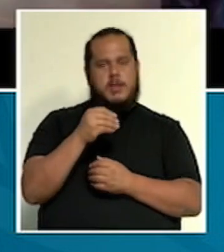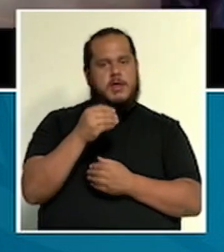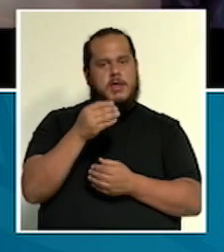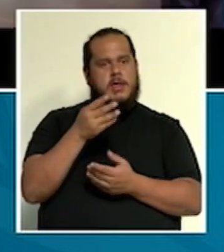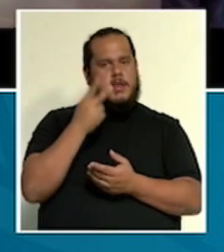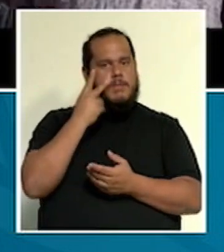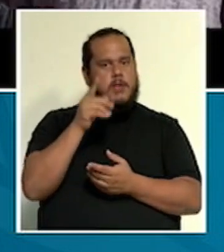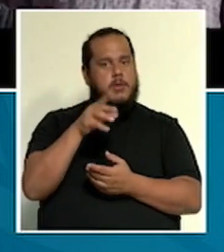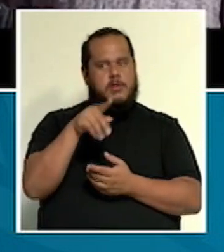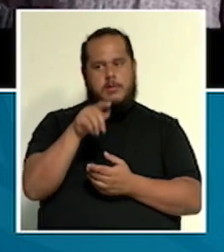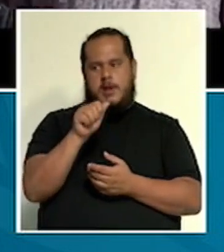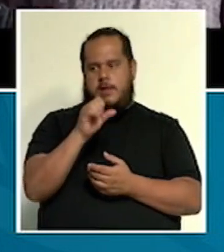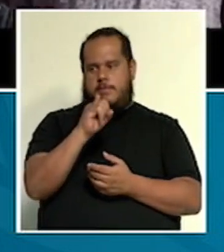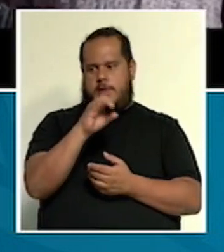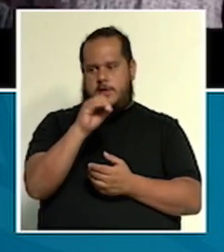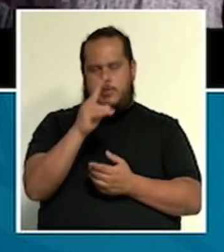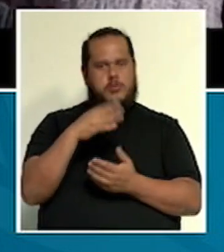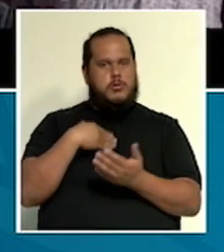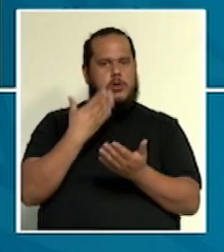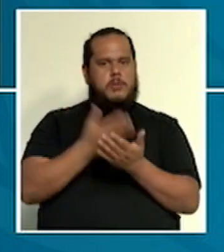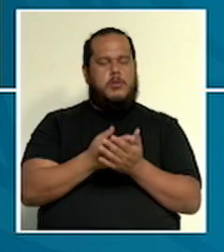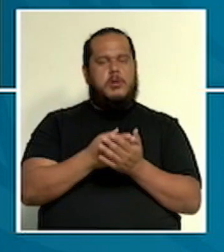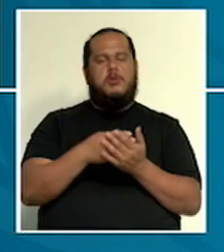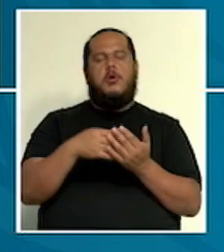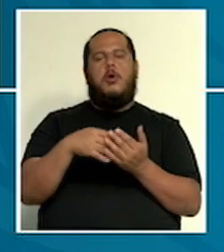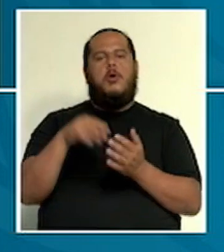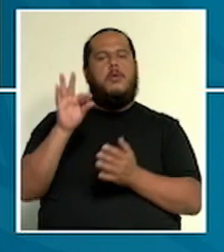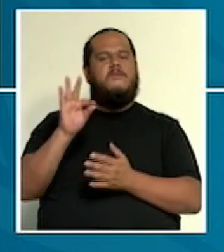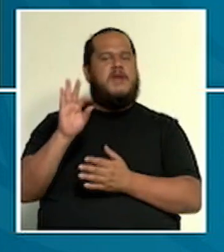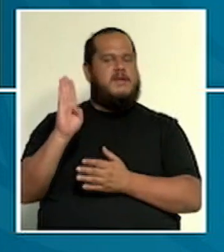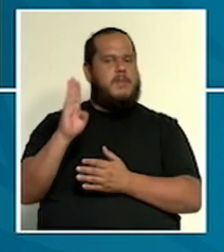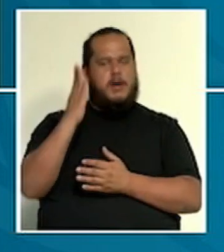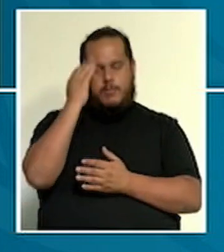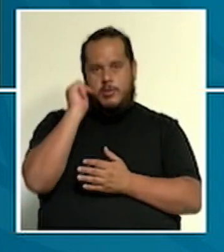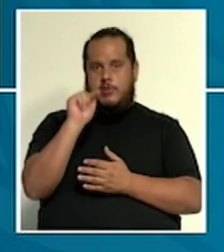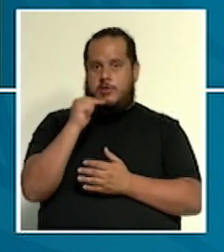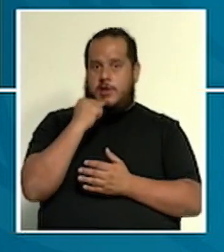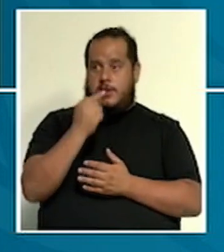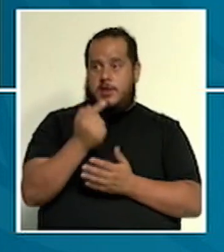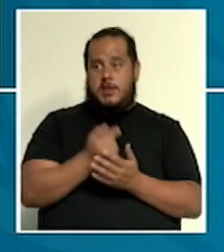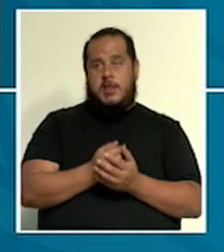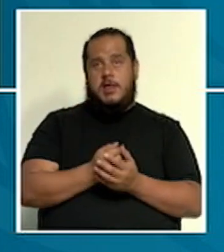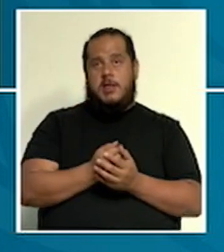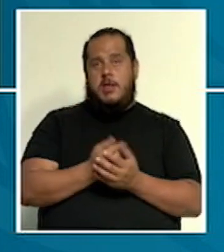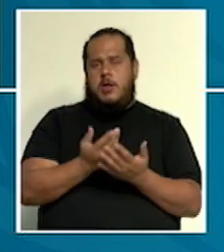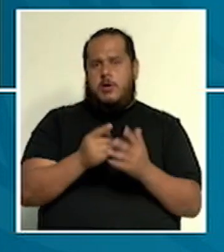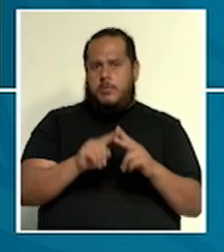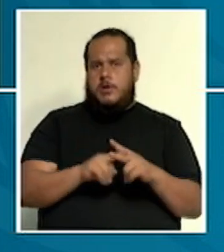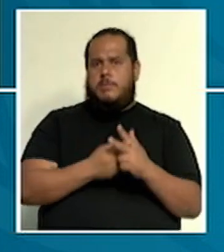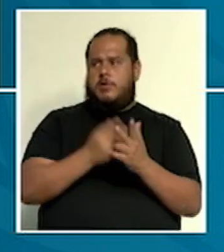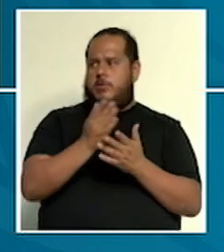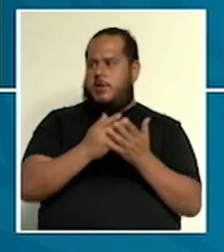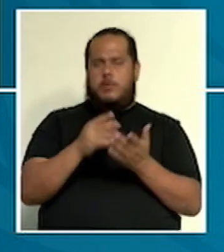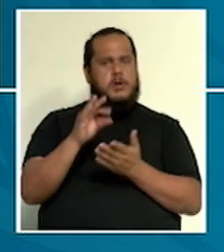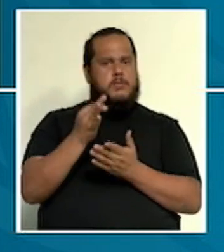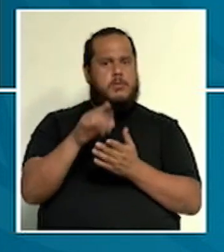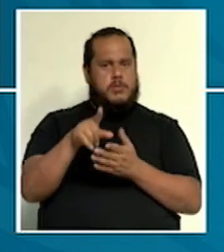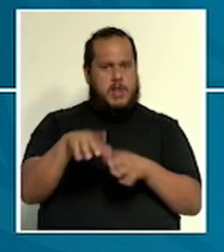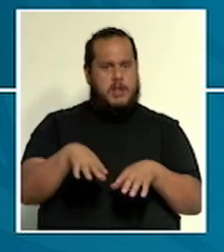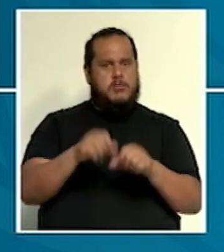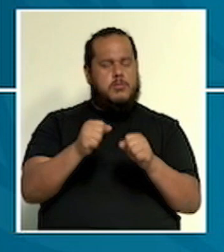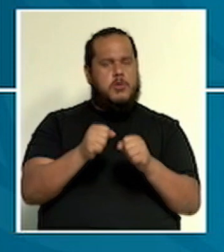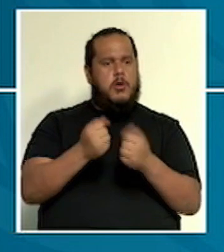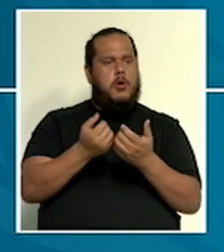de la pasión, le propongo un flashback, porque usted dice como que empezó de alguna manera, se asumió